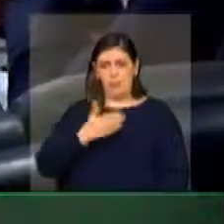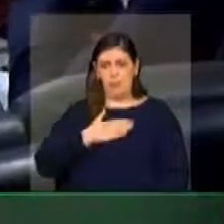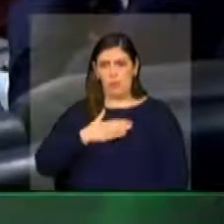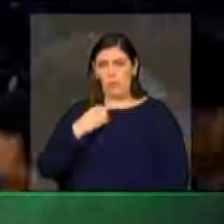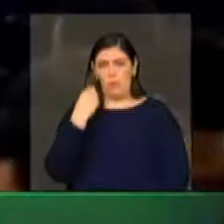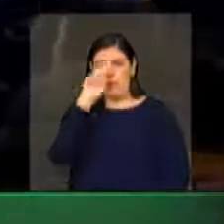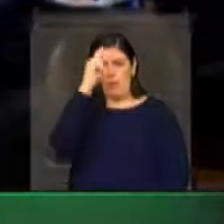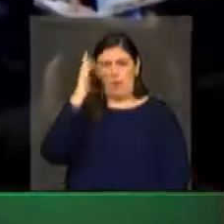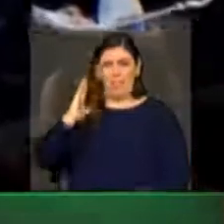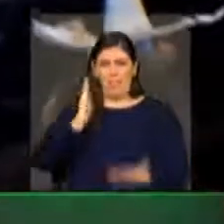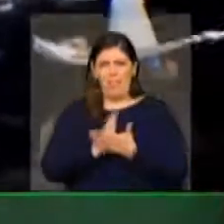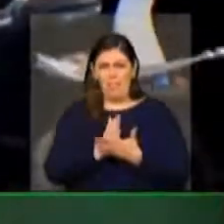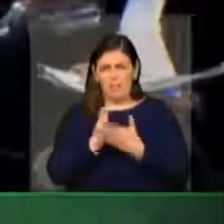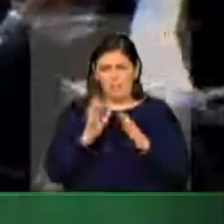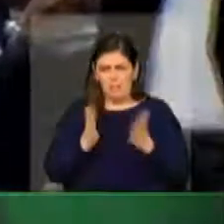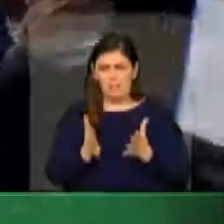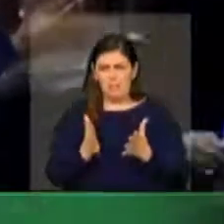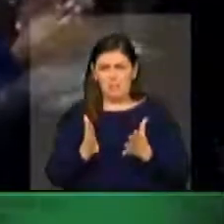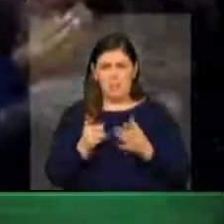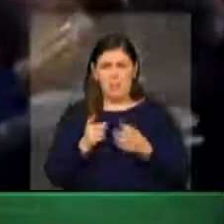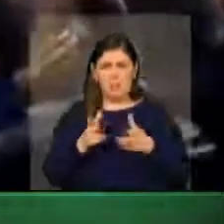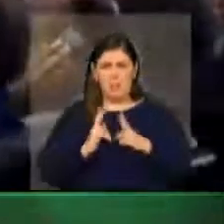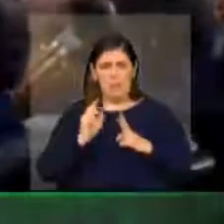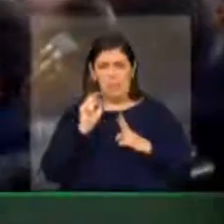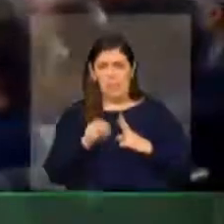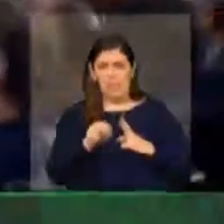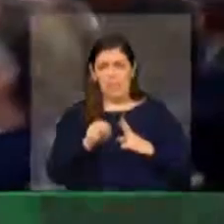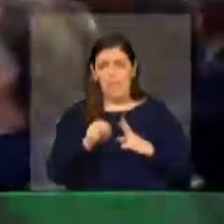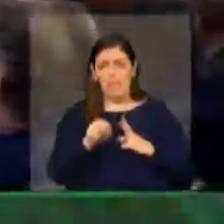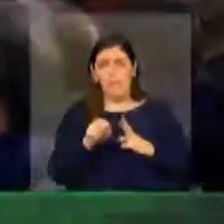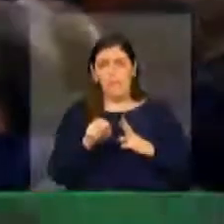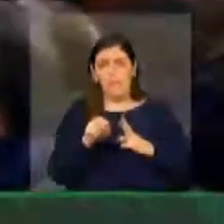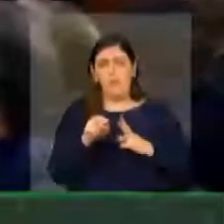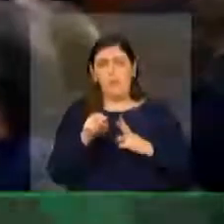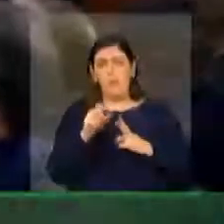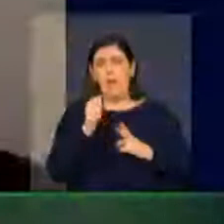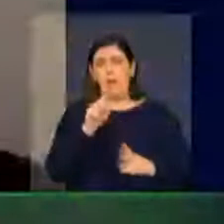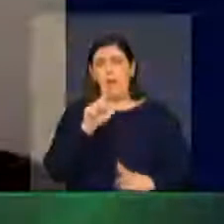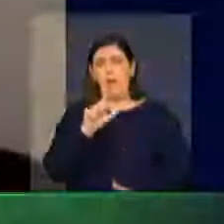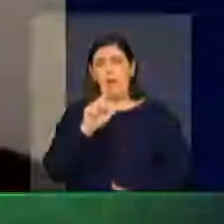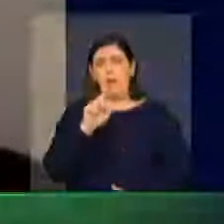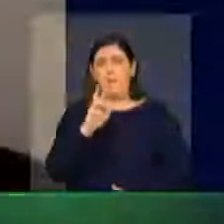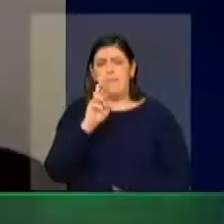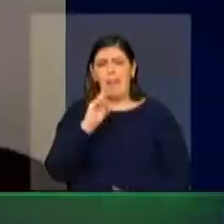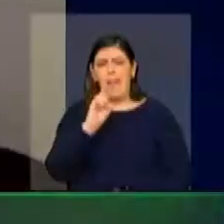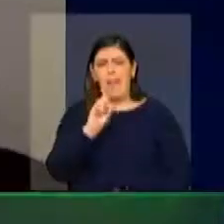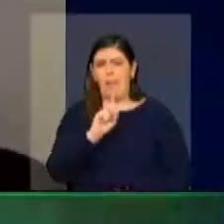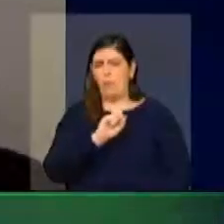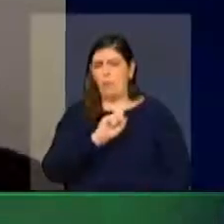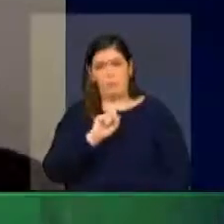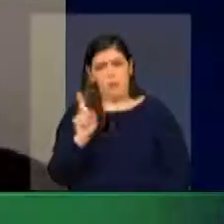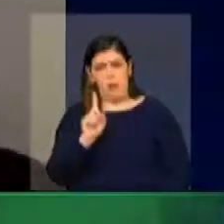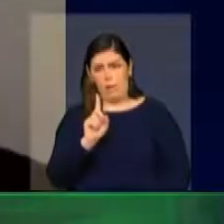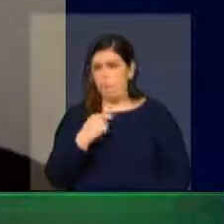el Uruguay como una dictadura que acaba de proferir el señor Alvarado. No le permito al